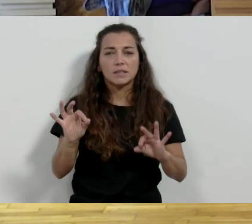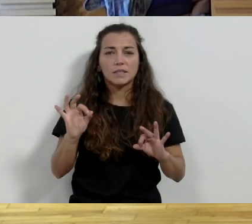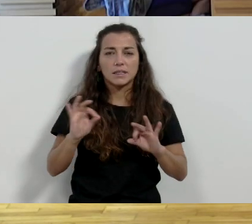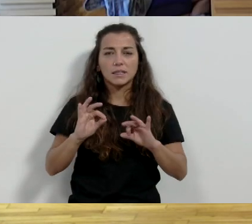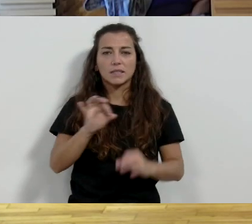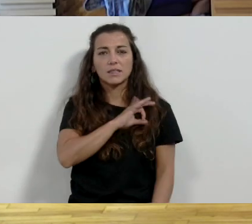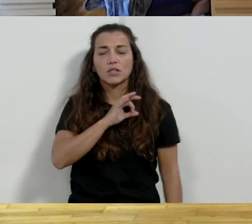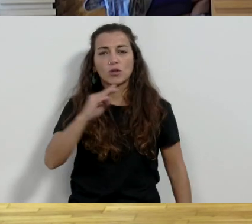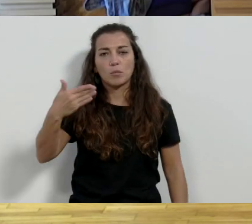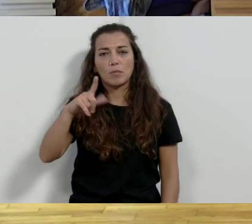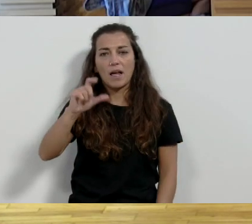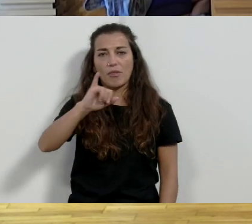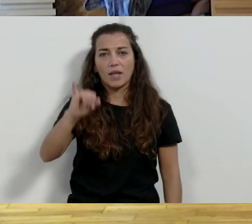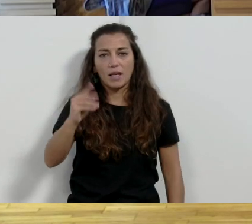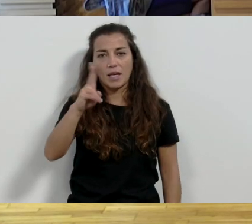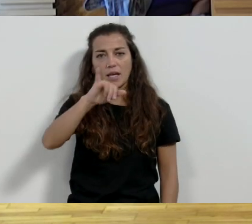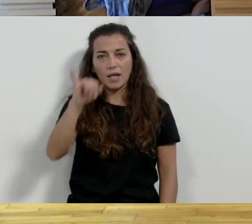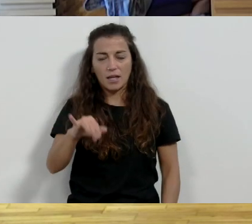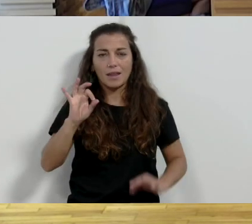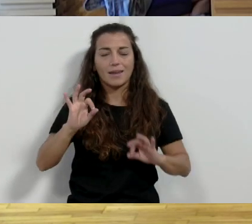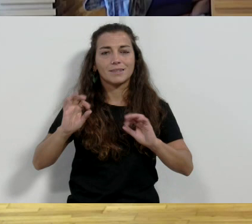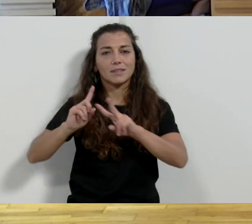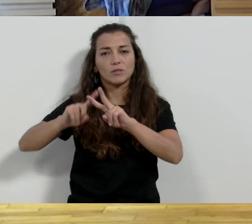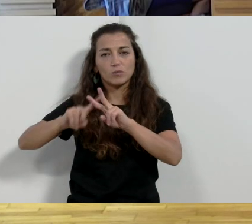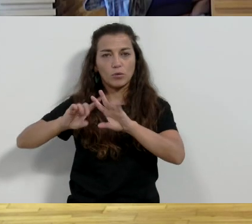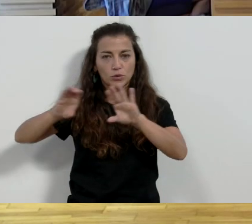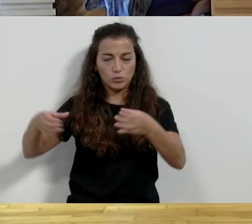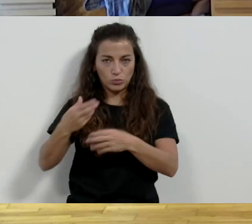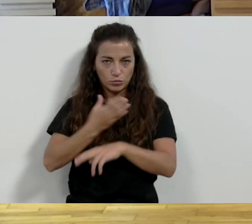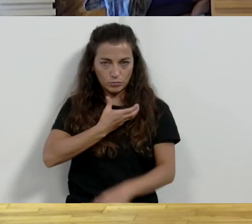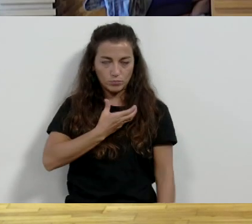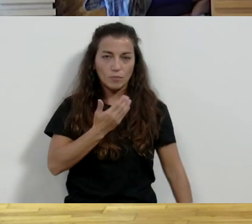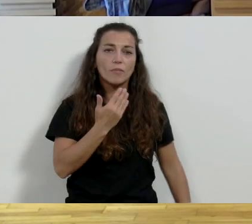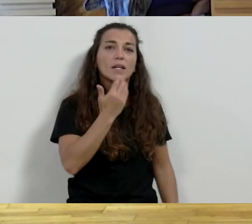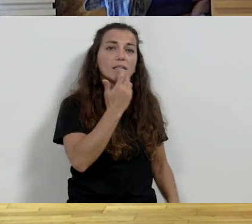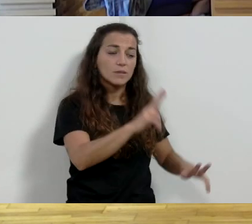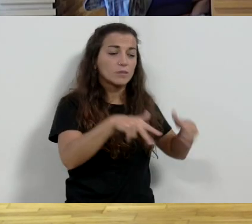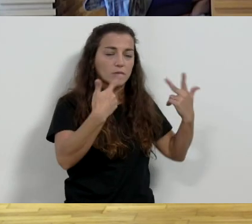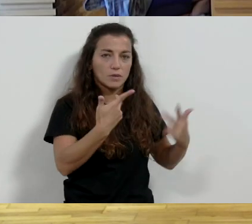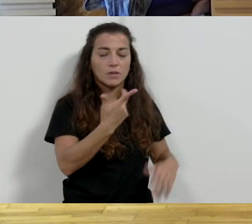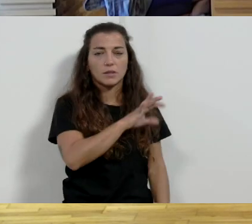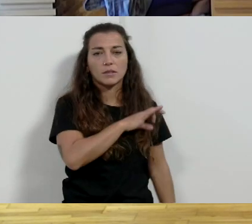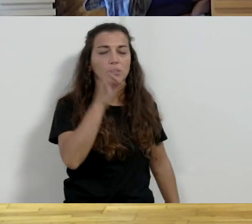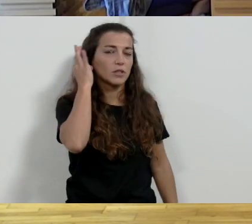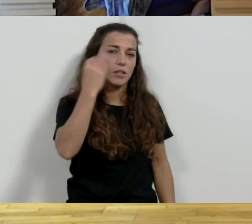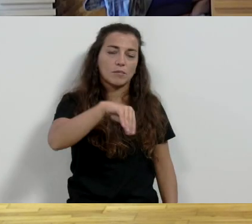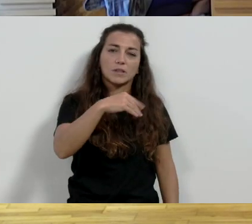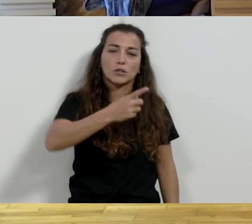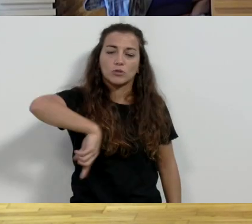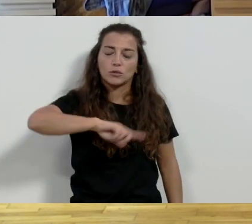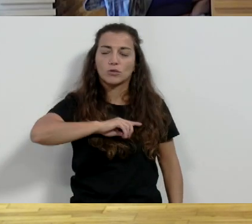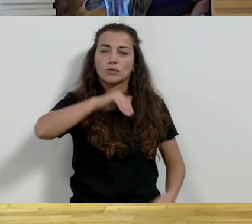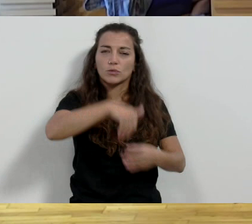Blázquez por el Grupo Municipal Vox. Con su permiso, señora presidenta. Bueno, nosotros también vamos a votar a favor de su